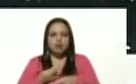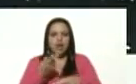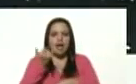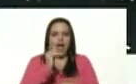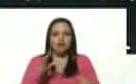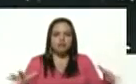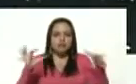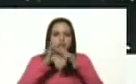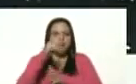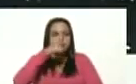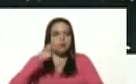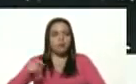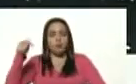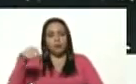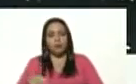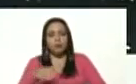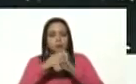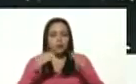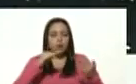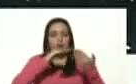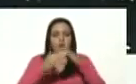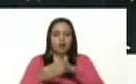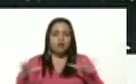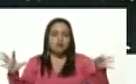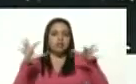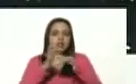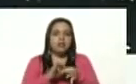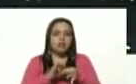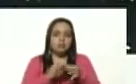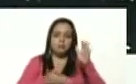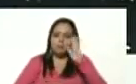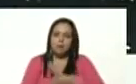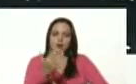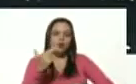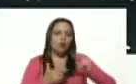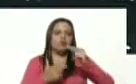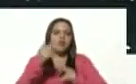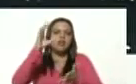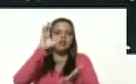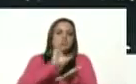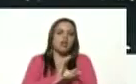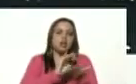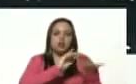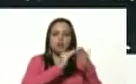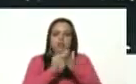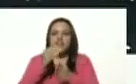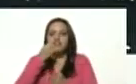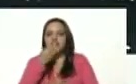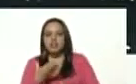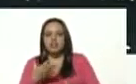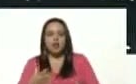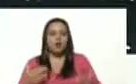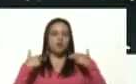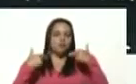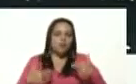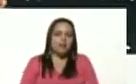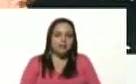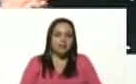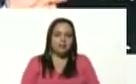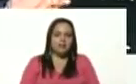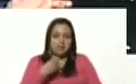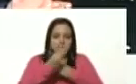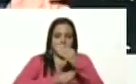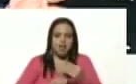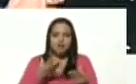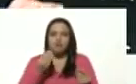pueblo. Y hoy todos los barrios unidos a construir las ciudades comunales bellas, humanas y